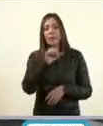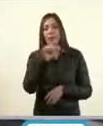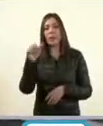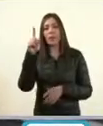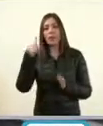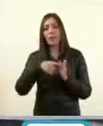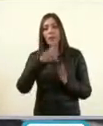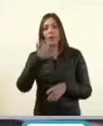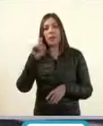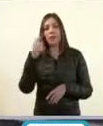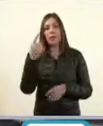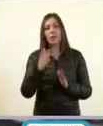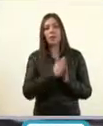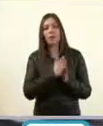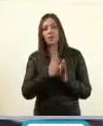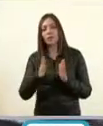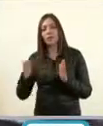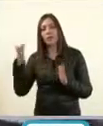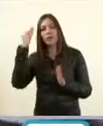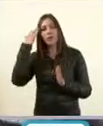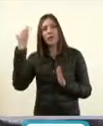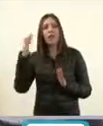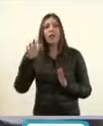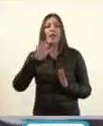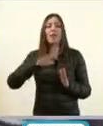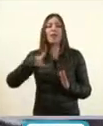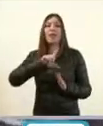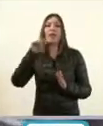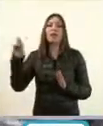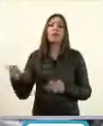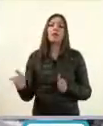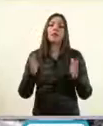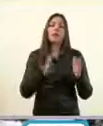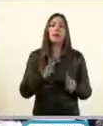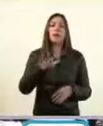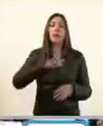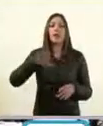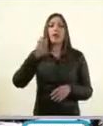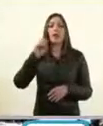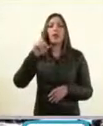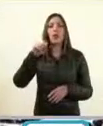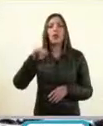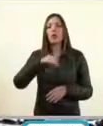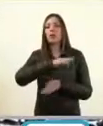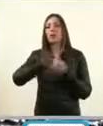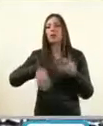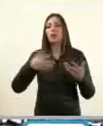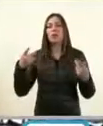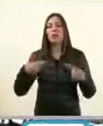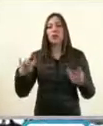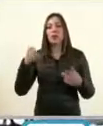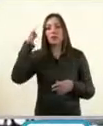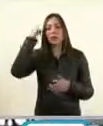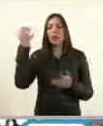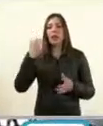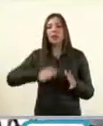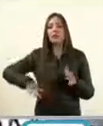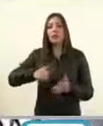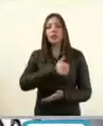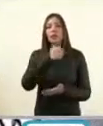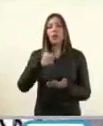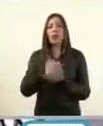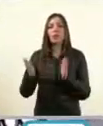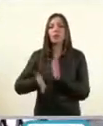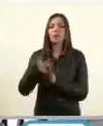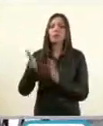Que en la época de la colonia. Mira, digamos. nada Y después más. viene la época de la colonia ya, que les toca a los indígenas rehacer su ciudad, destruirla y hacer la ciudad española.